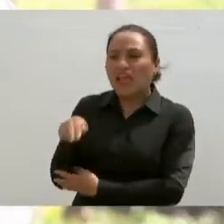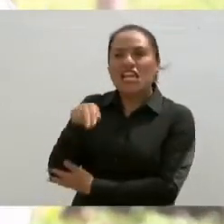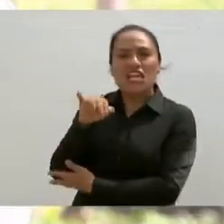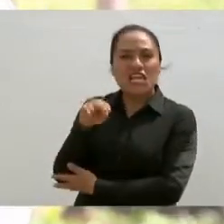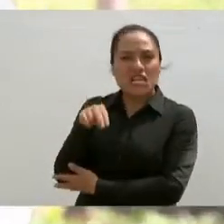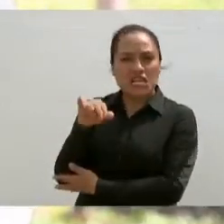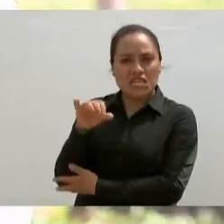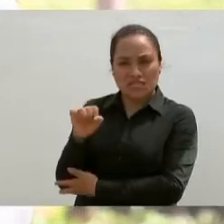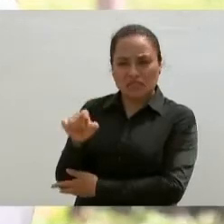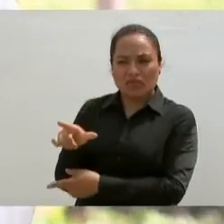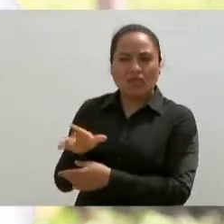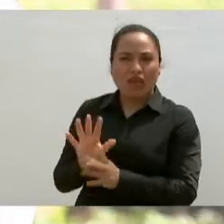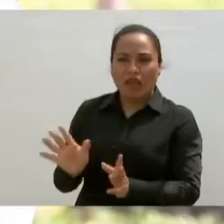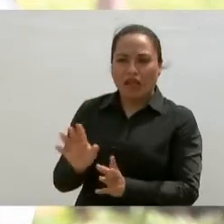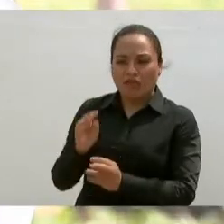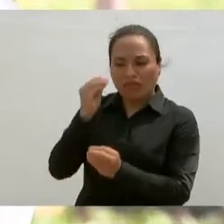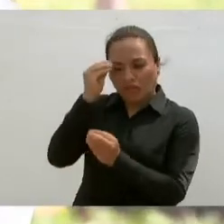ninis,